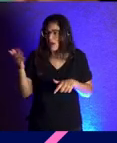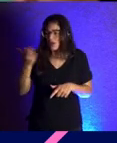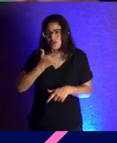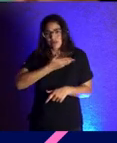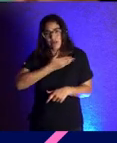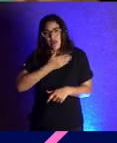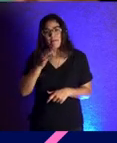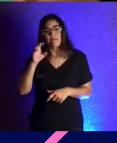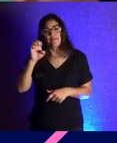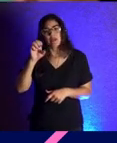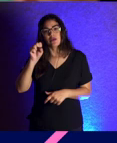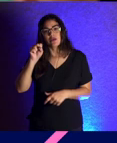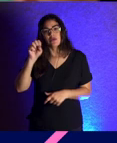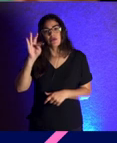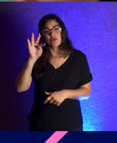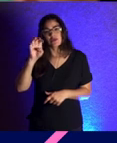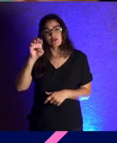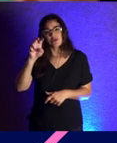antes,